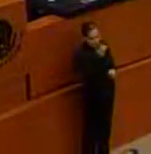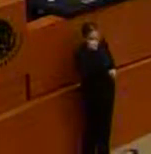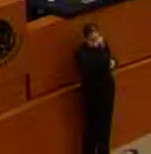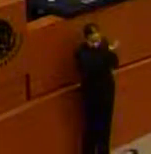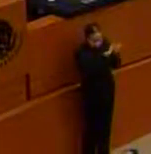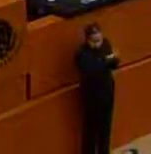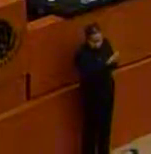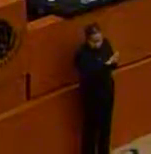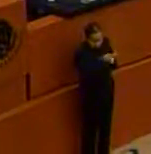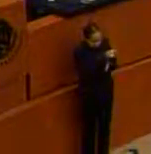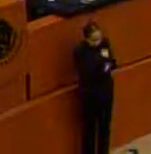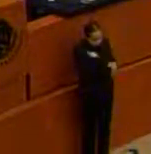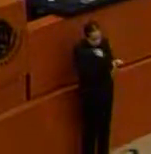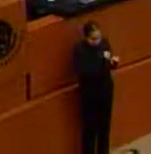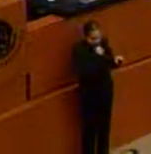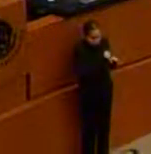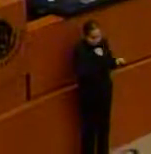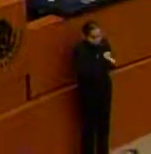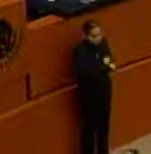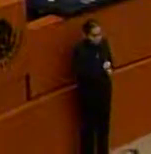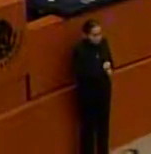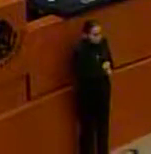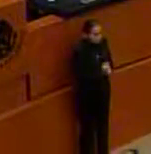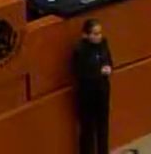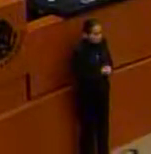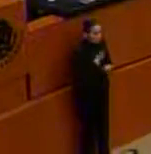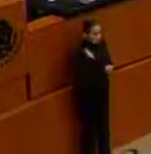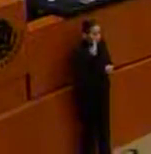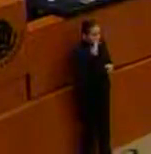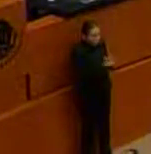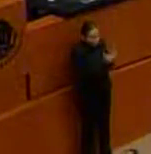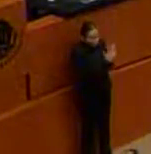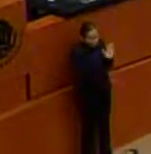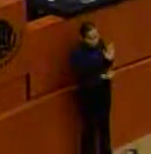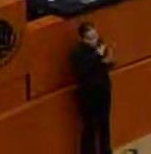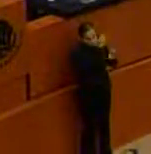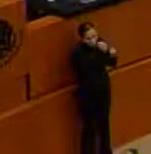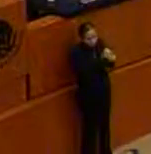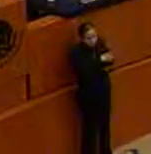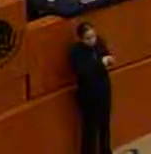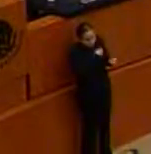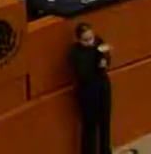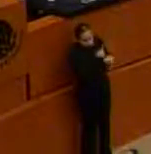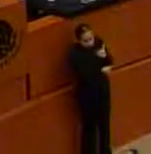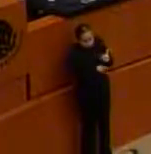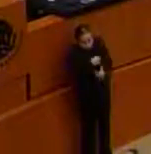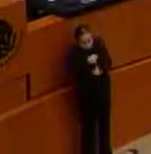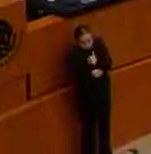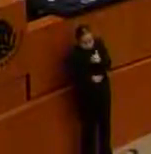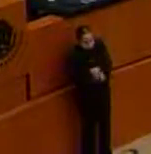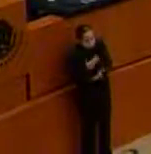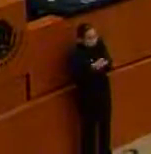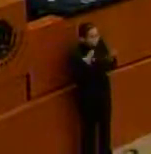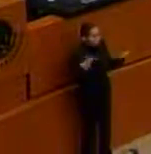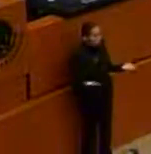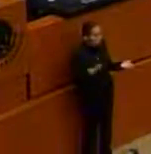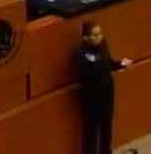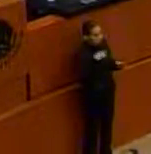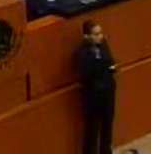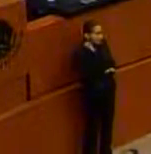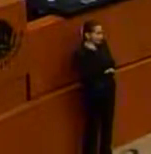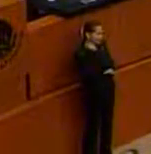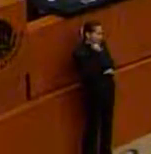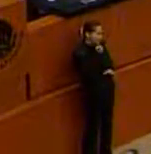Esta iniciativa o esta práctica pues lleva cinco años operando, y ahora